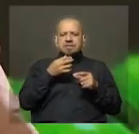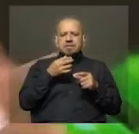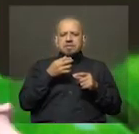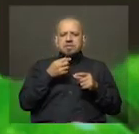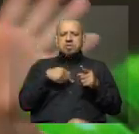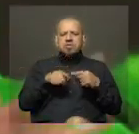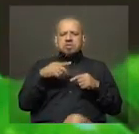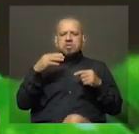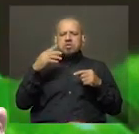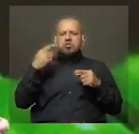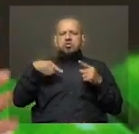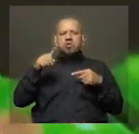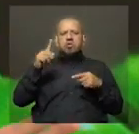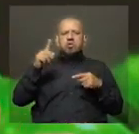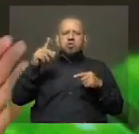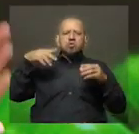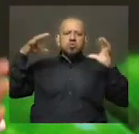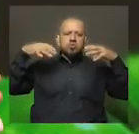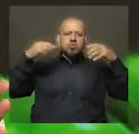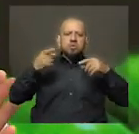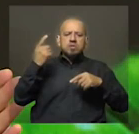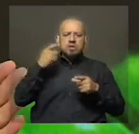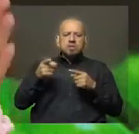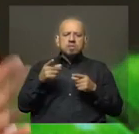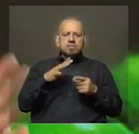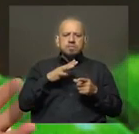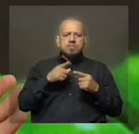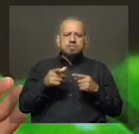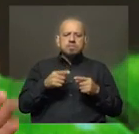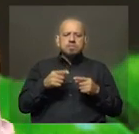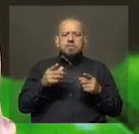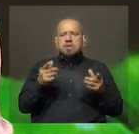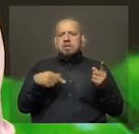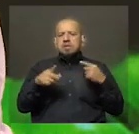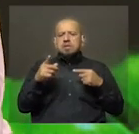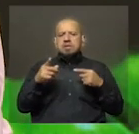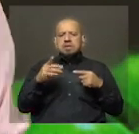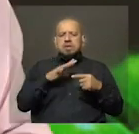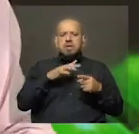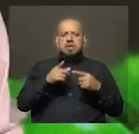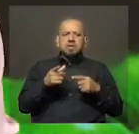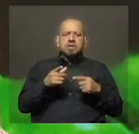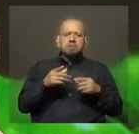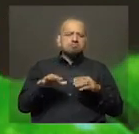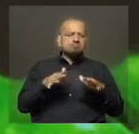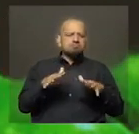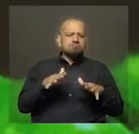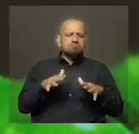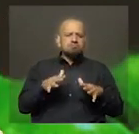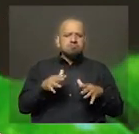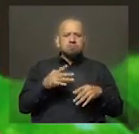ayer. Entonces está allá. Realmente, estamos hablando de déficit hídricos en el entorno